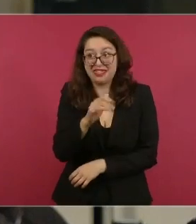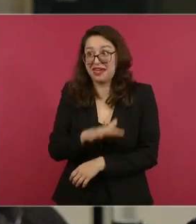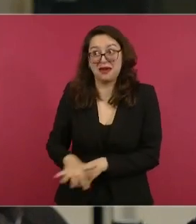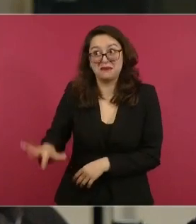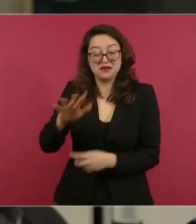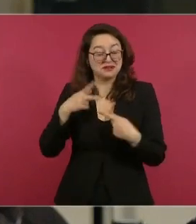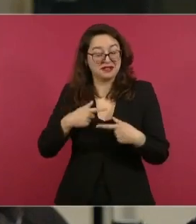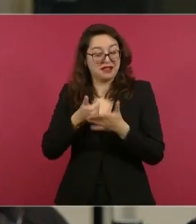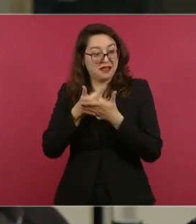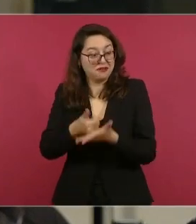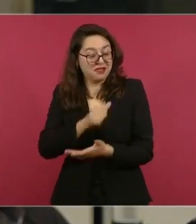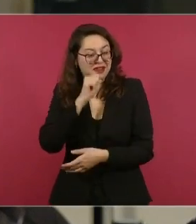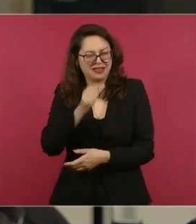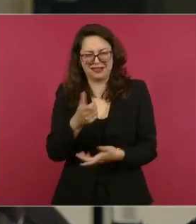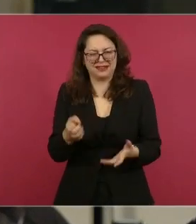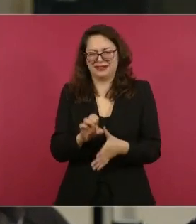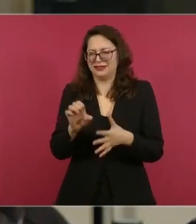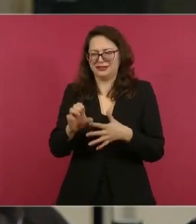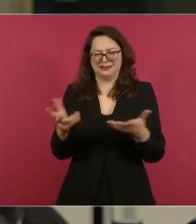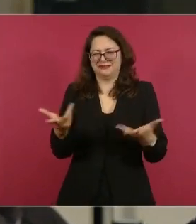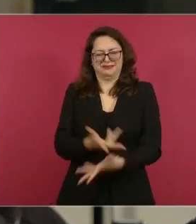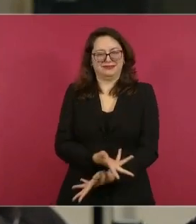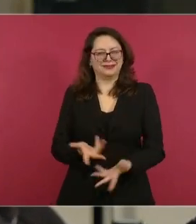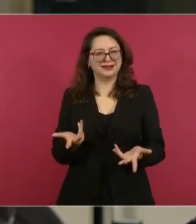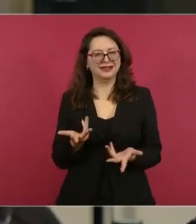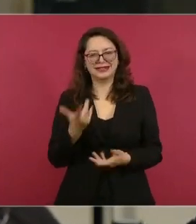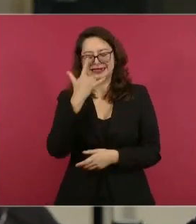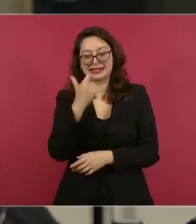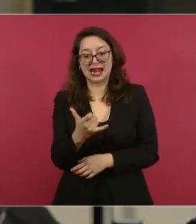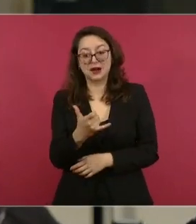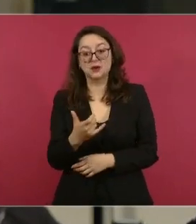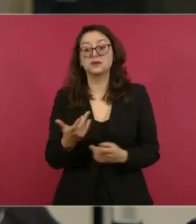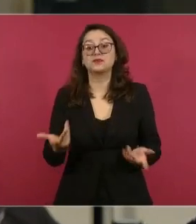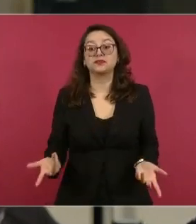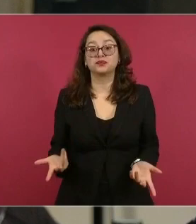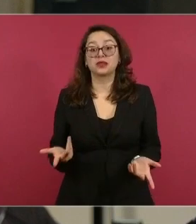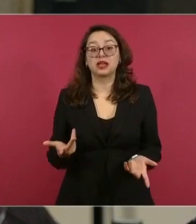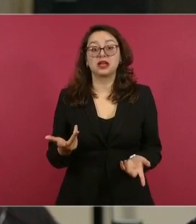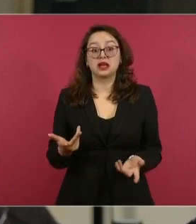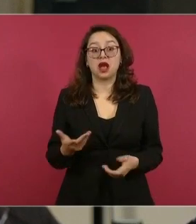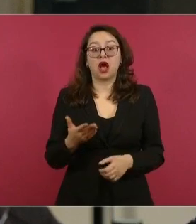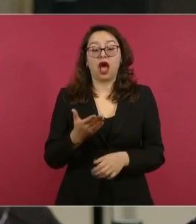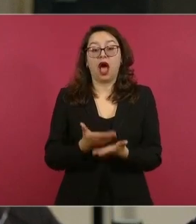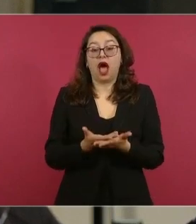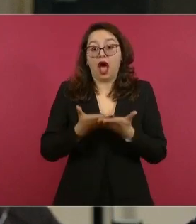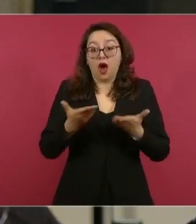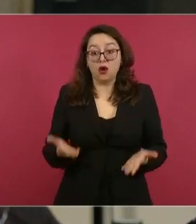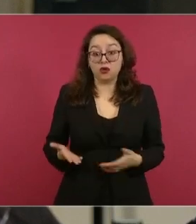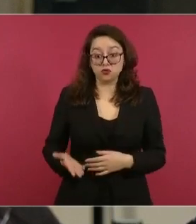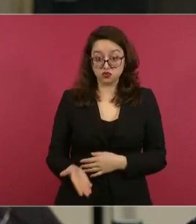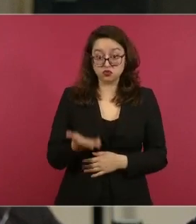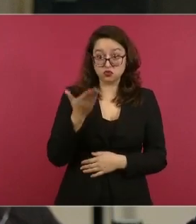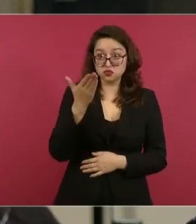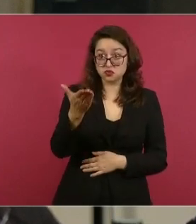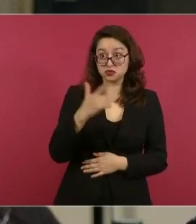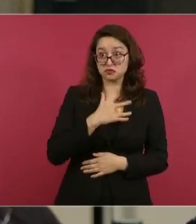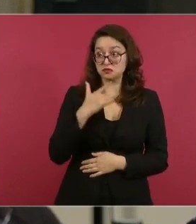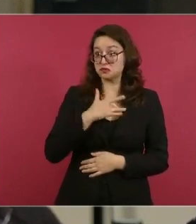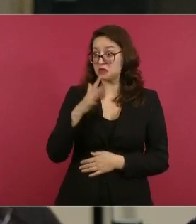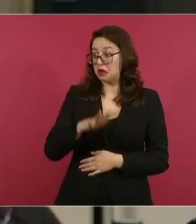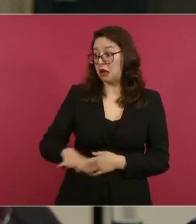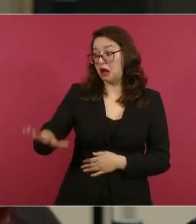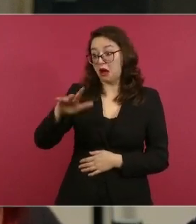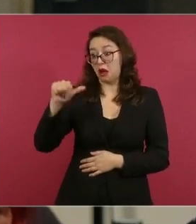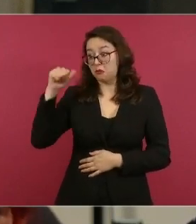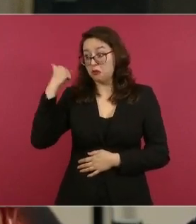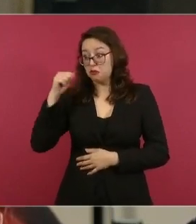nos dijo ayer que no hay límites para atender a las personas, que no son 18 mil millones de pesos, sino es el presupuesto público y no habrá límites.